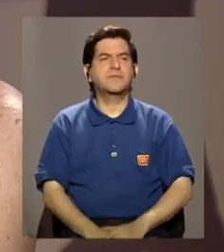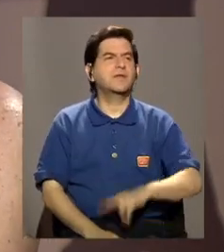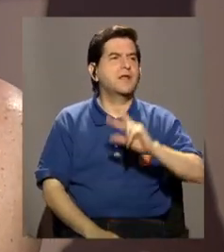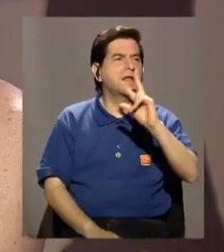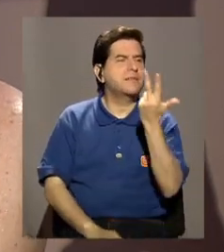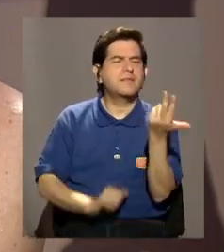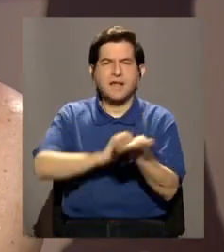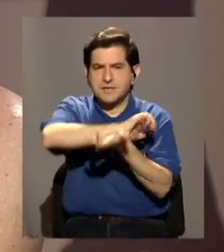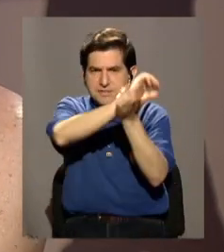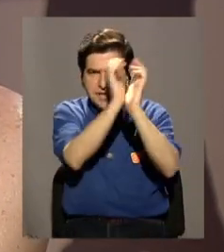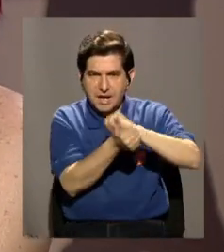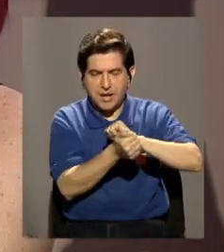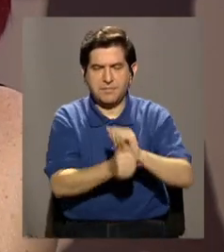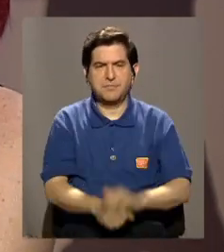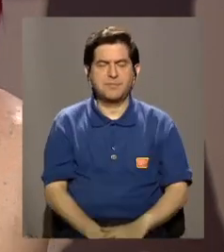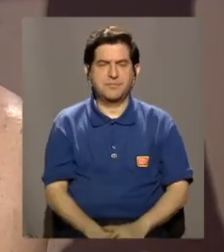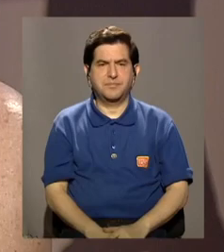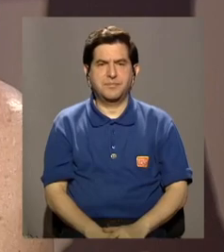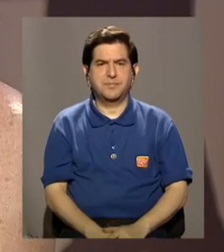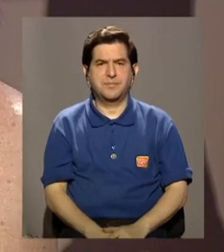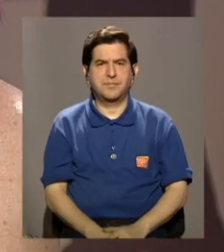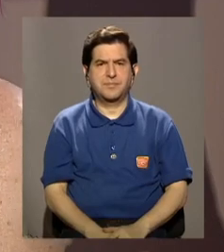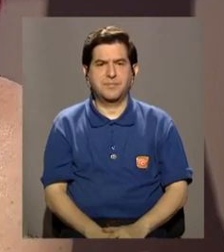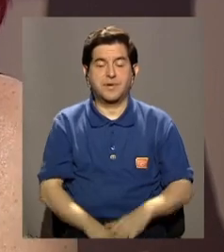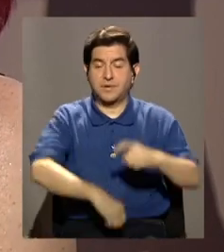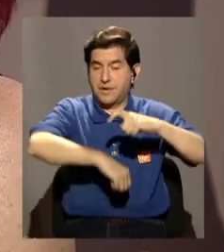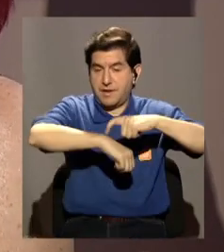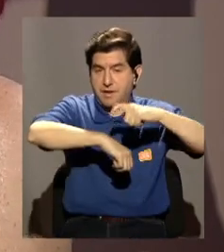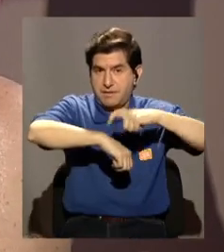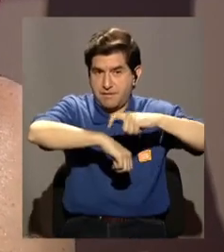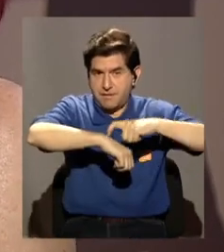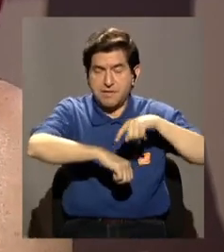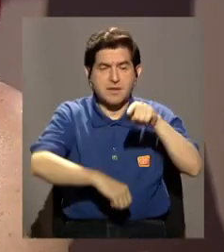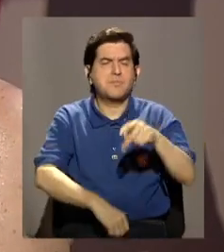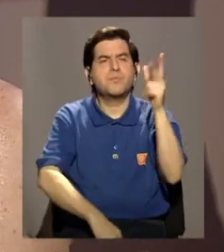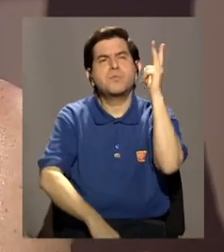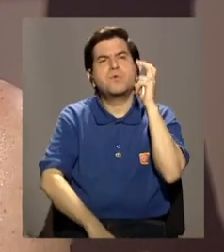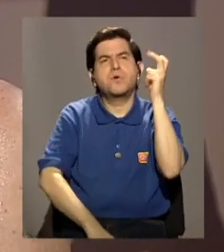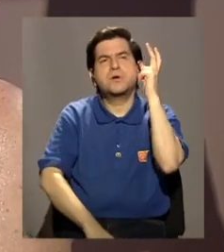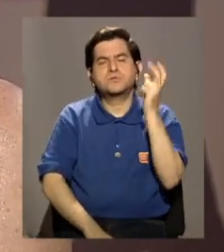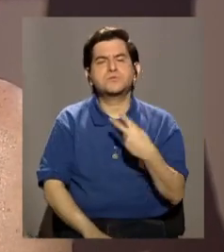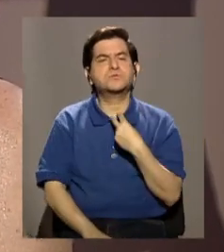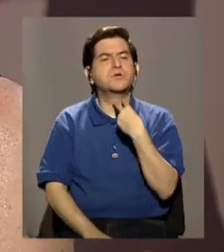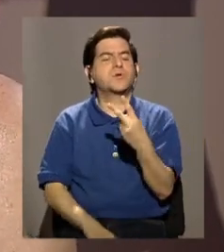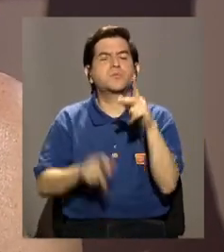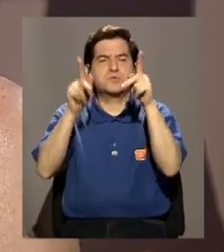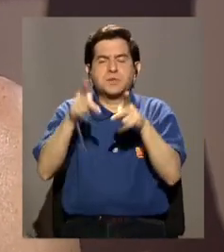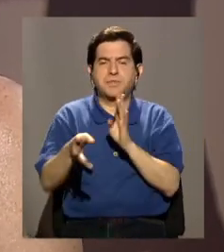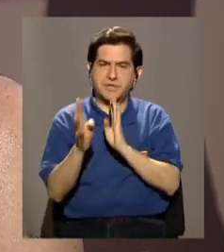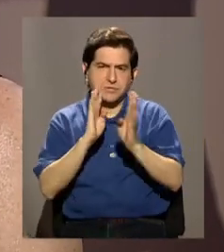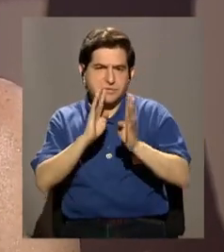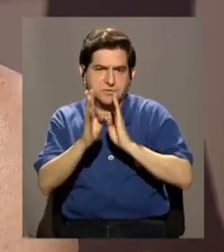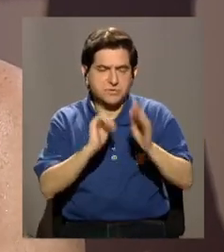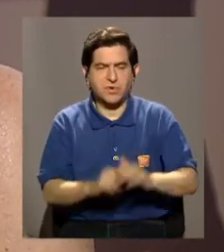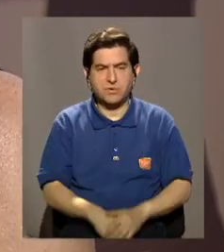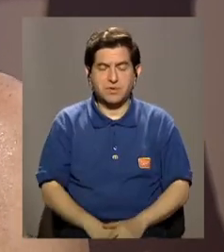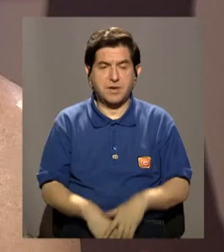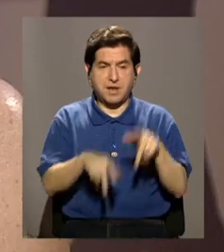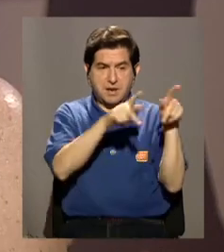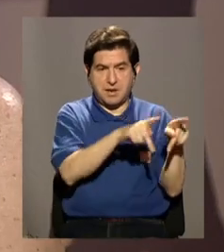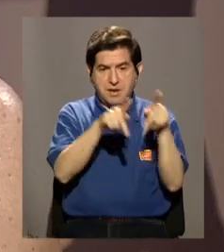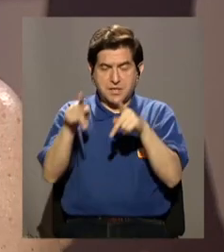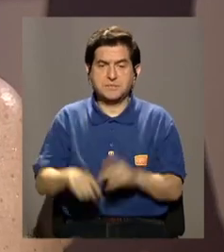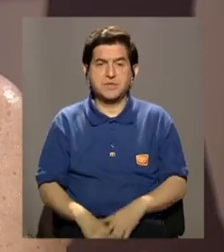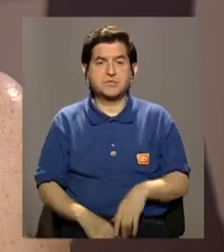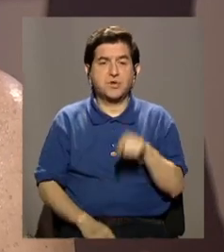tercio de cambio fundamental era que durante el tiempo que se escuchaba la voz de este locutor los personajes